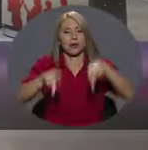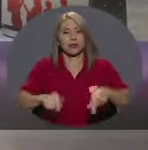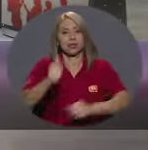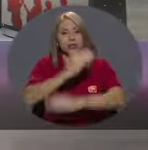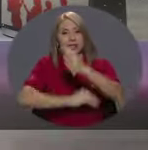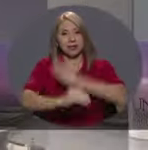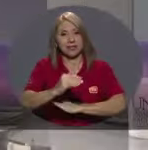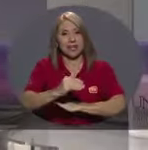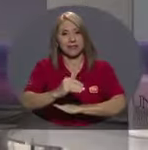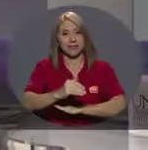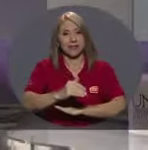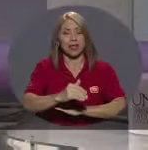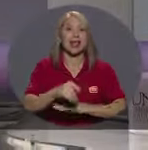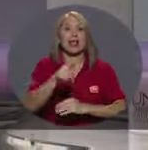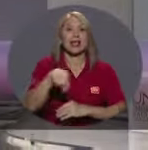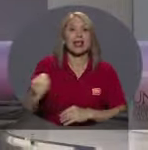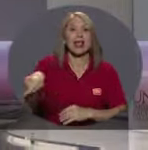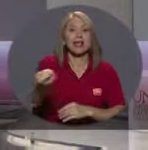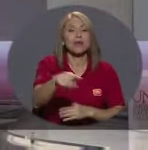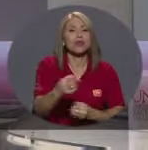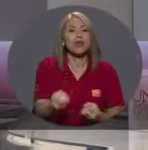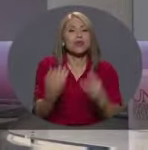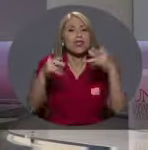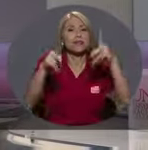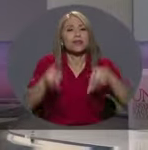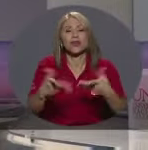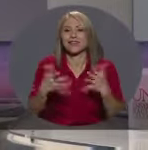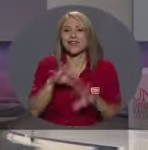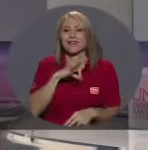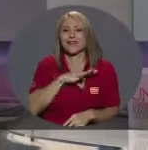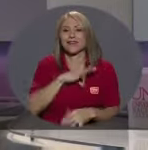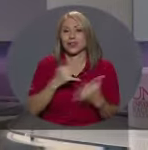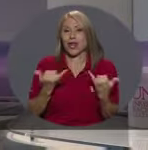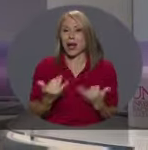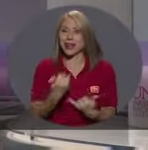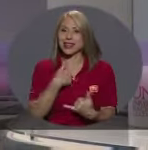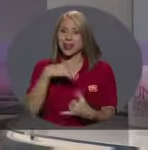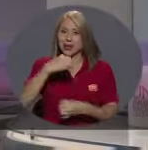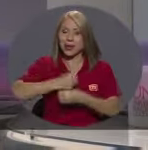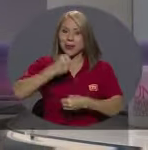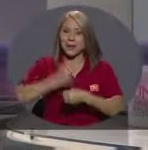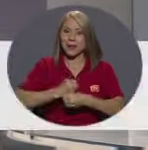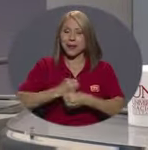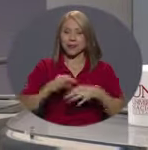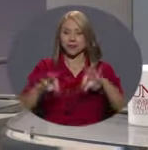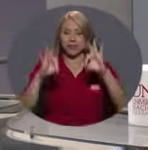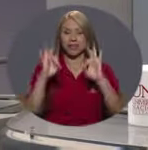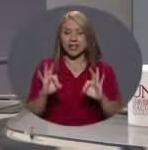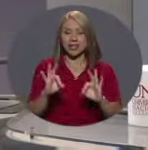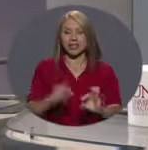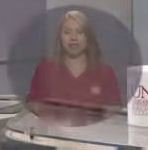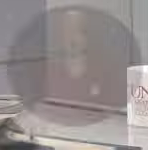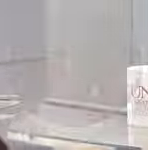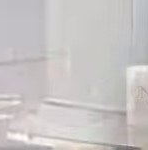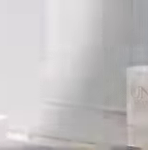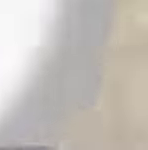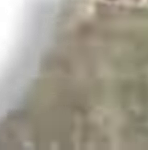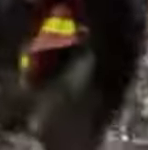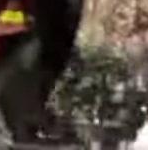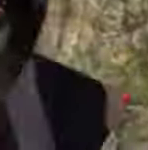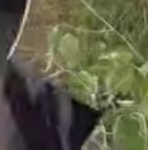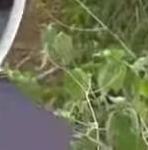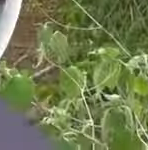para personas con alguna discapacidad. Cientos de personas han recibido este beneficio y hoy cuentan con un empleo digno en el cantón.